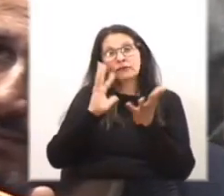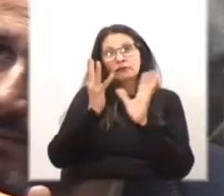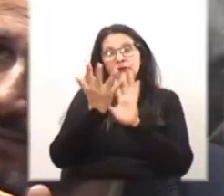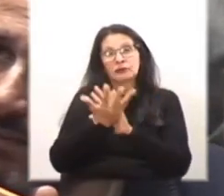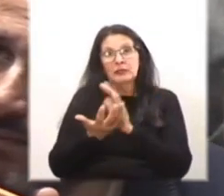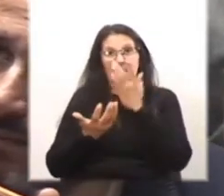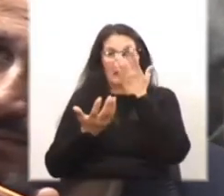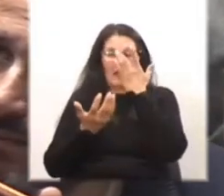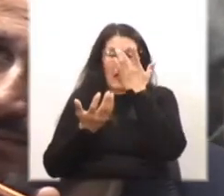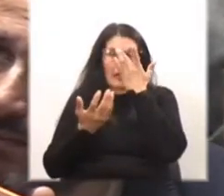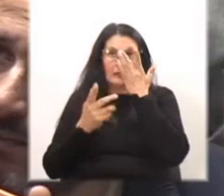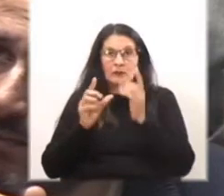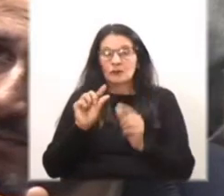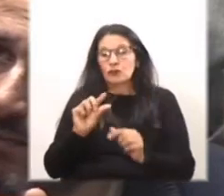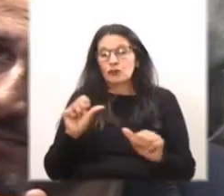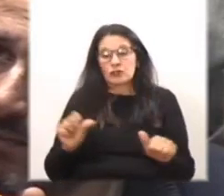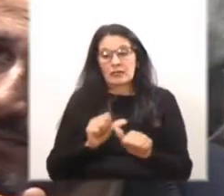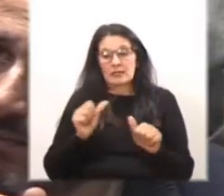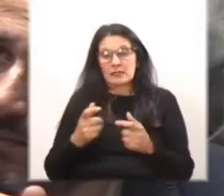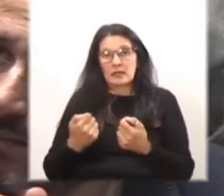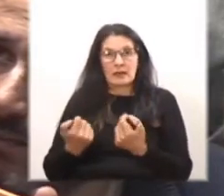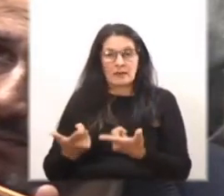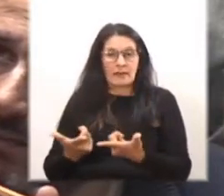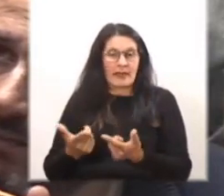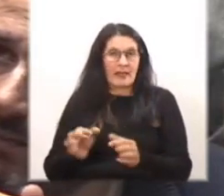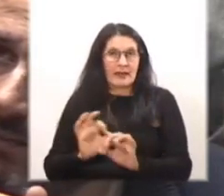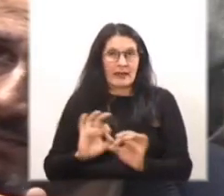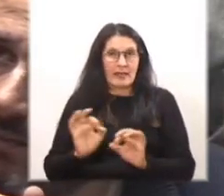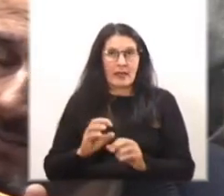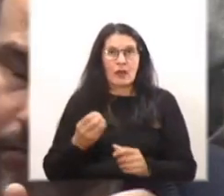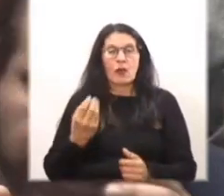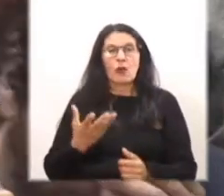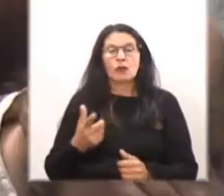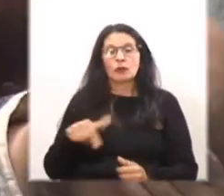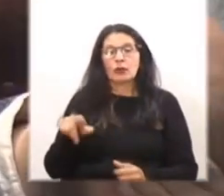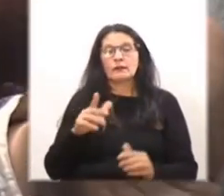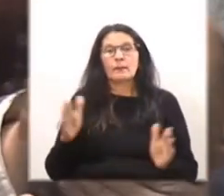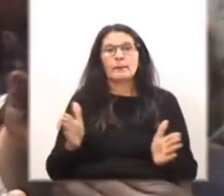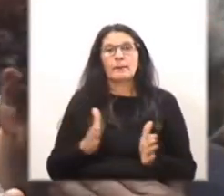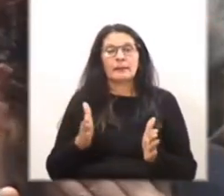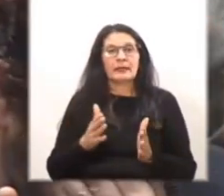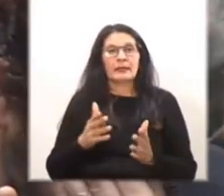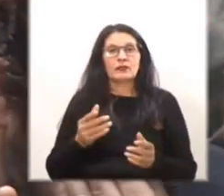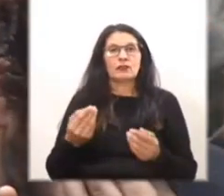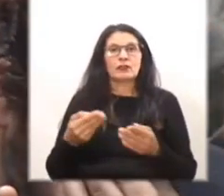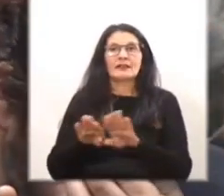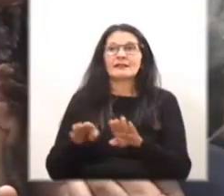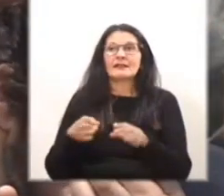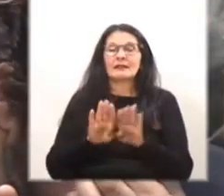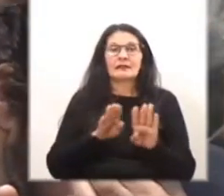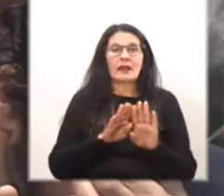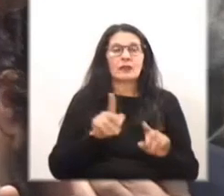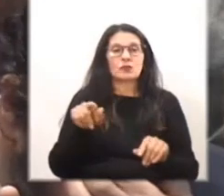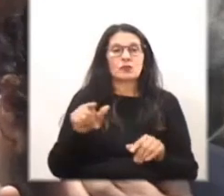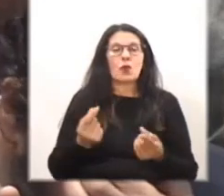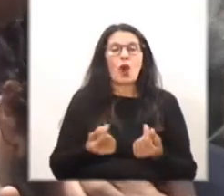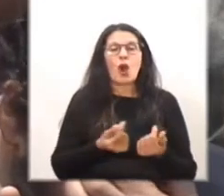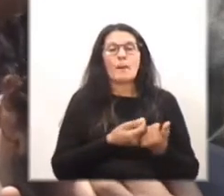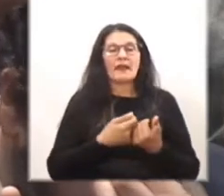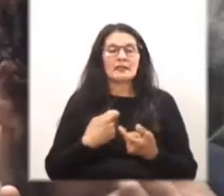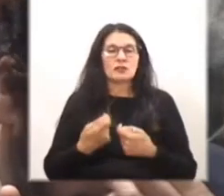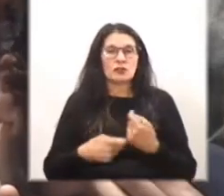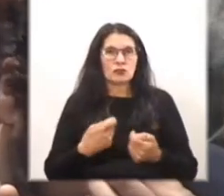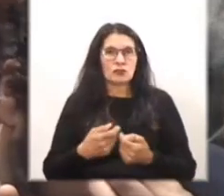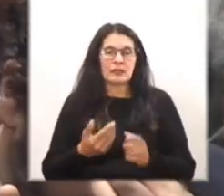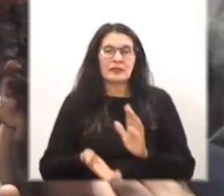para acompañar el proceso social de los pequeños y medianos contribuyentes que están cerrando su comercio y que tienen que salir